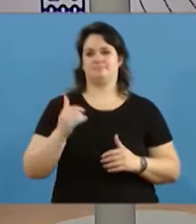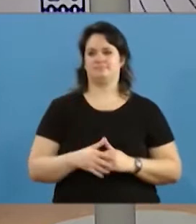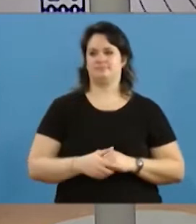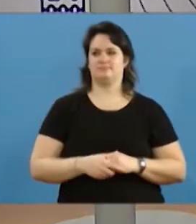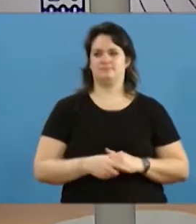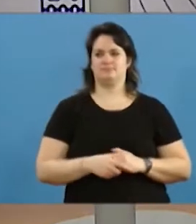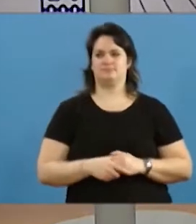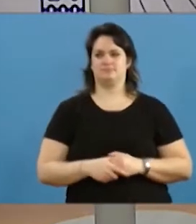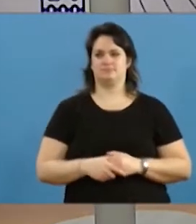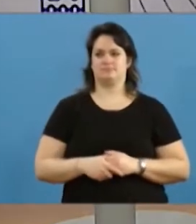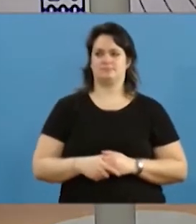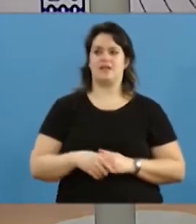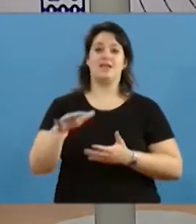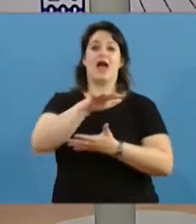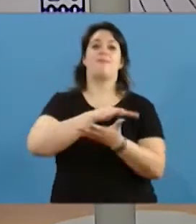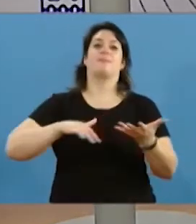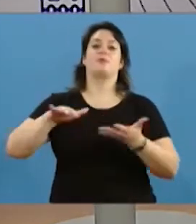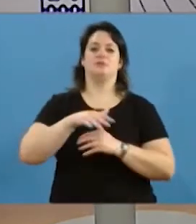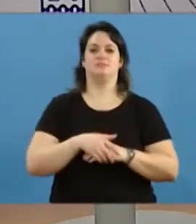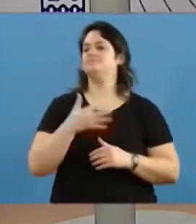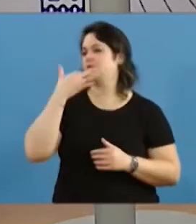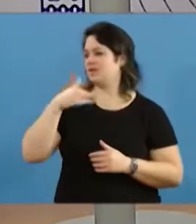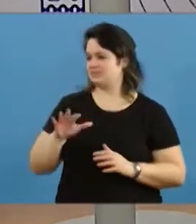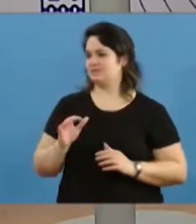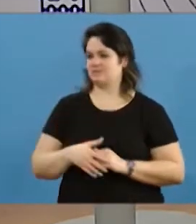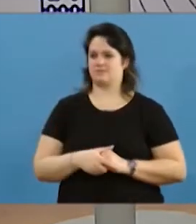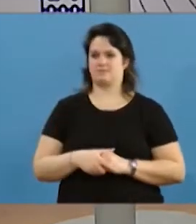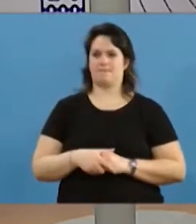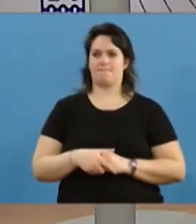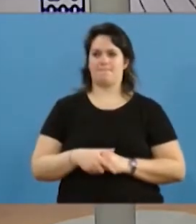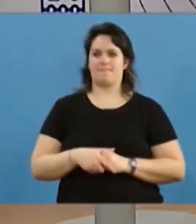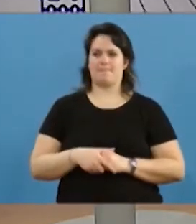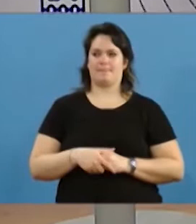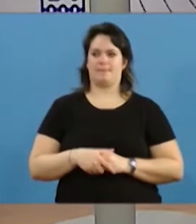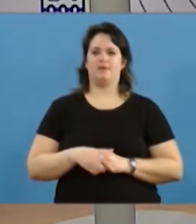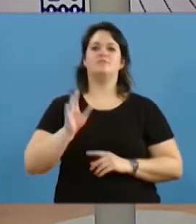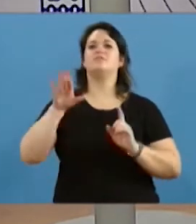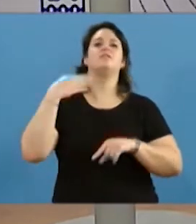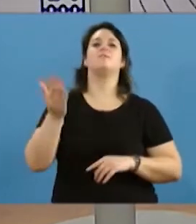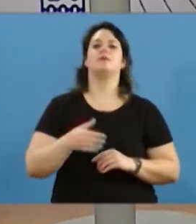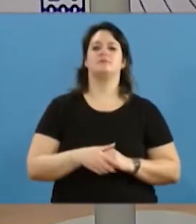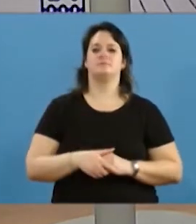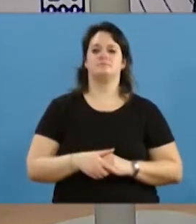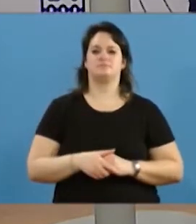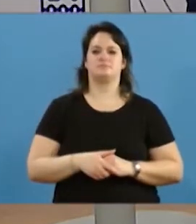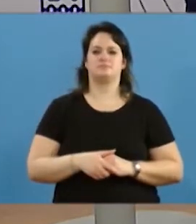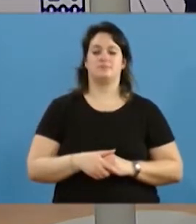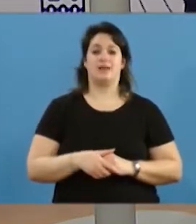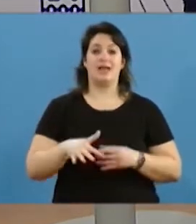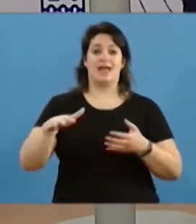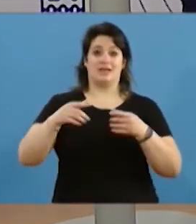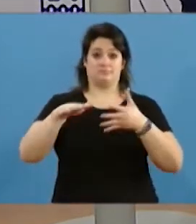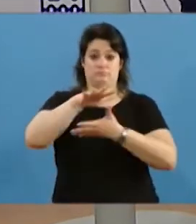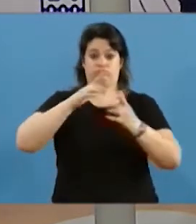Bien. ¿Sí? Esa sería mi población. Uh-huh. Entendido, señor. Perfecto. Bien. Entonces, ¿qué seguimos? El qué tamaño seguimos?